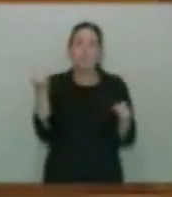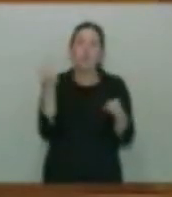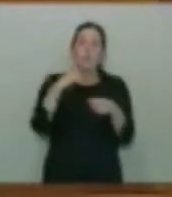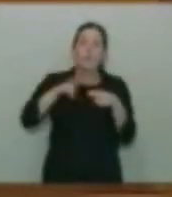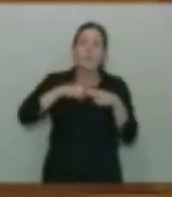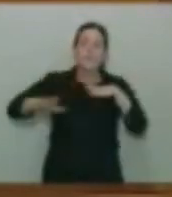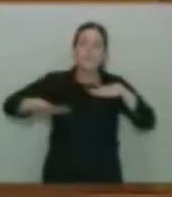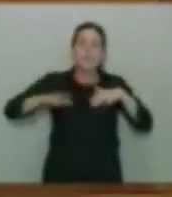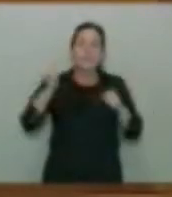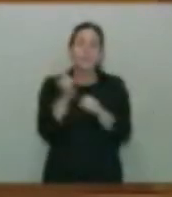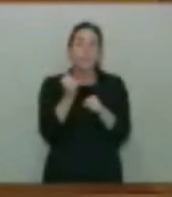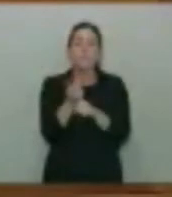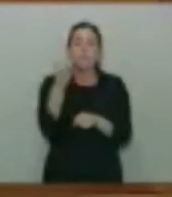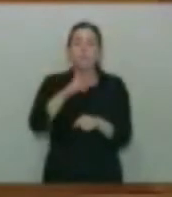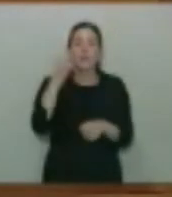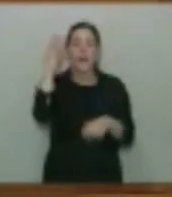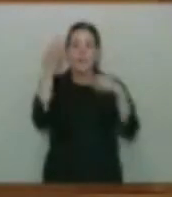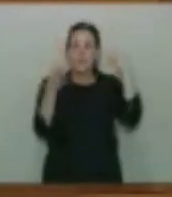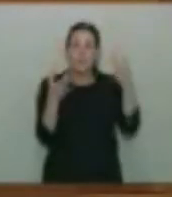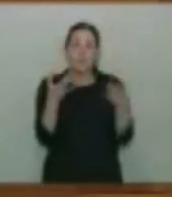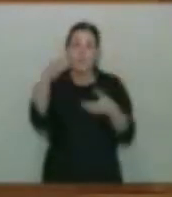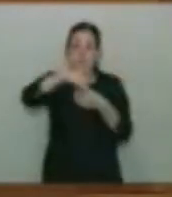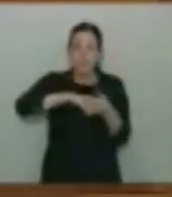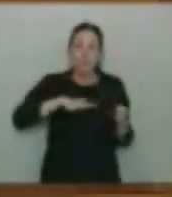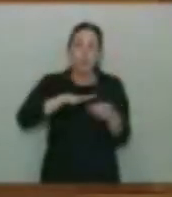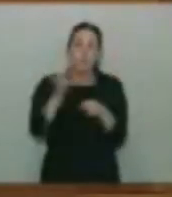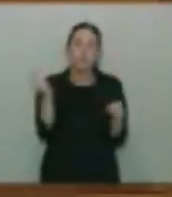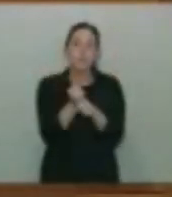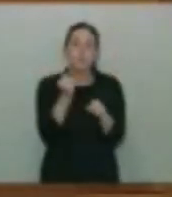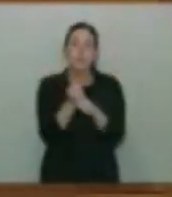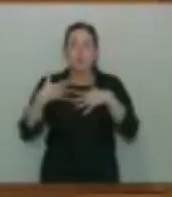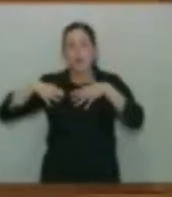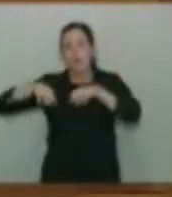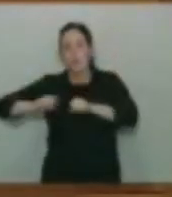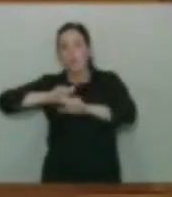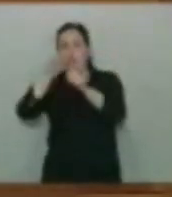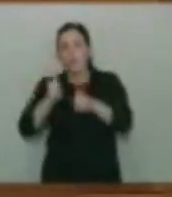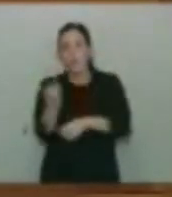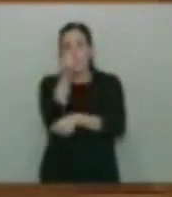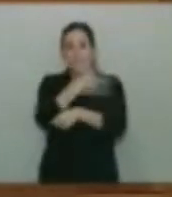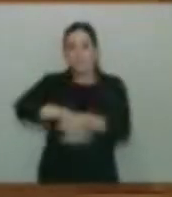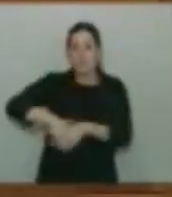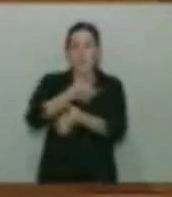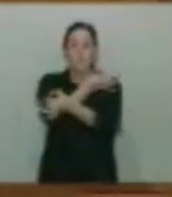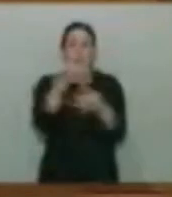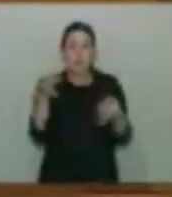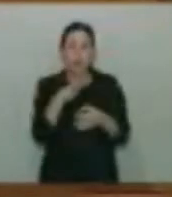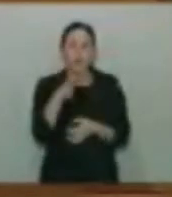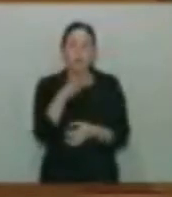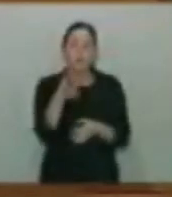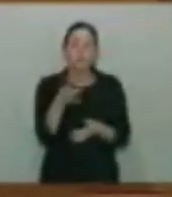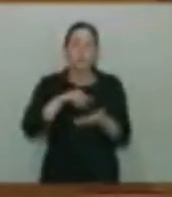y actividades en los ámbitos del empleo y de la ocupación de manera transversal y efectiva. Por lo tanto, creo que un